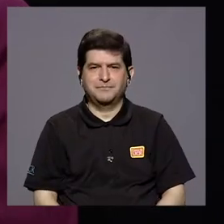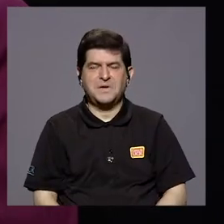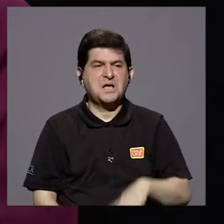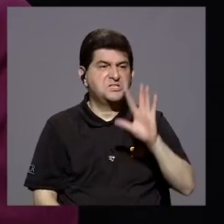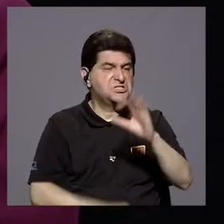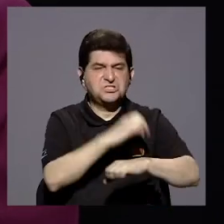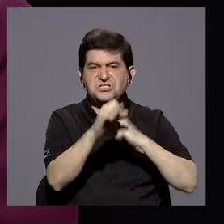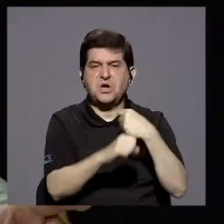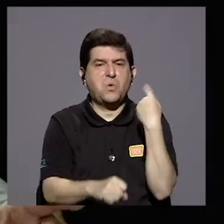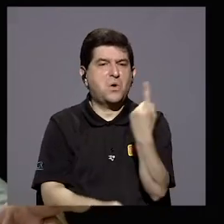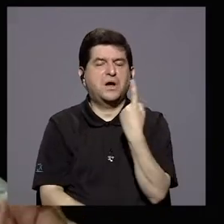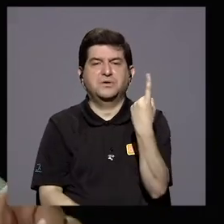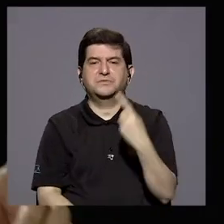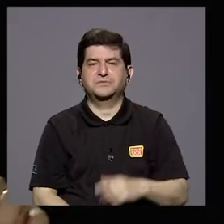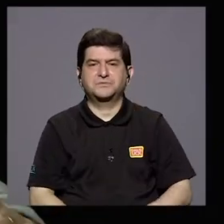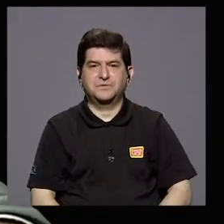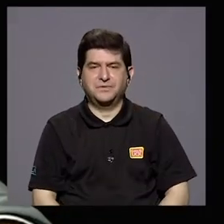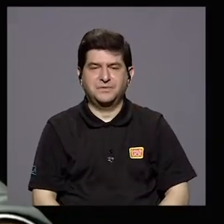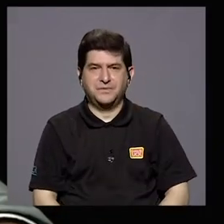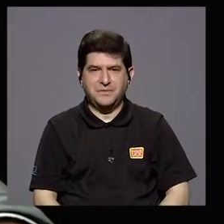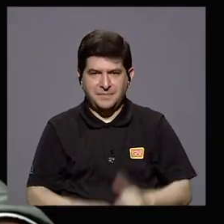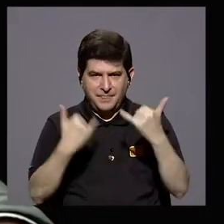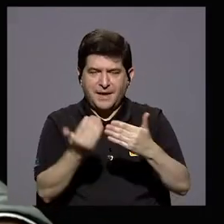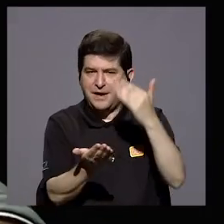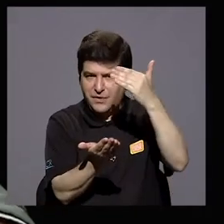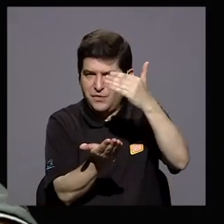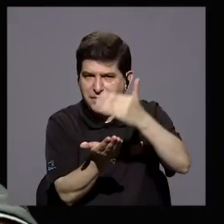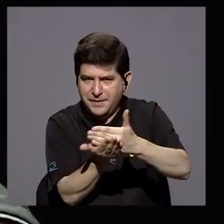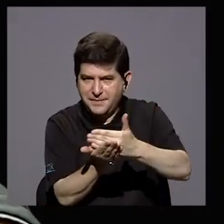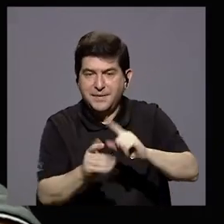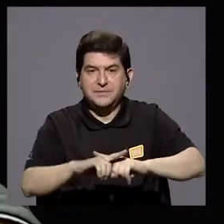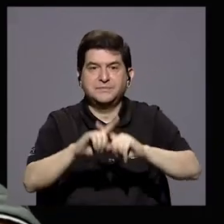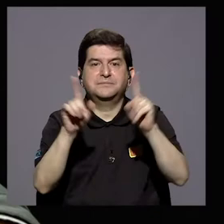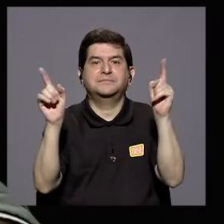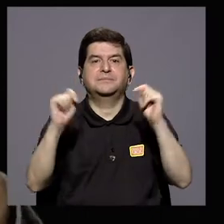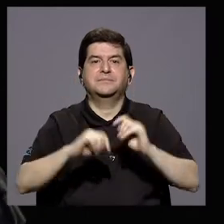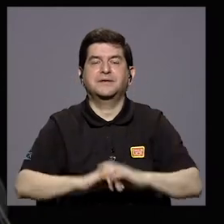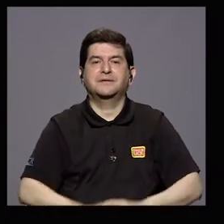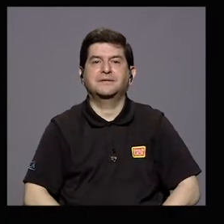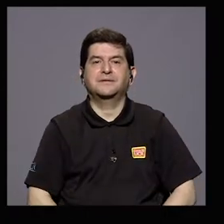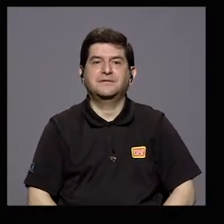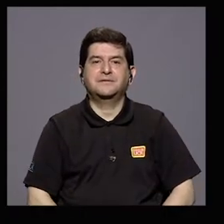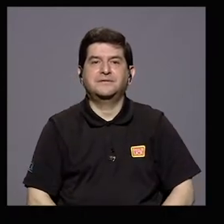5 años. Vamos a ir a corte, doña Aida, sí, pero bueno, queda